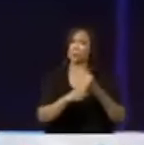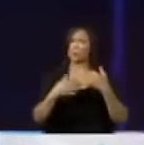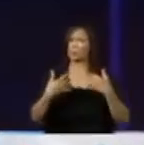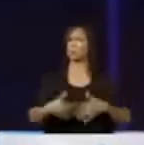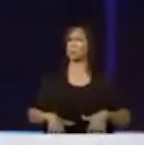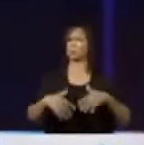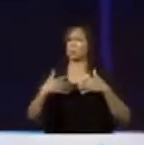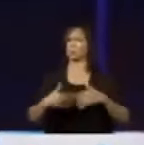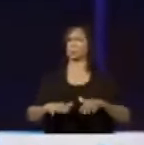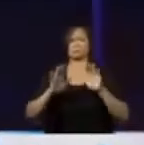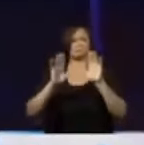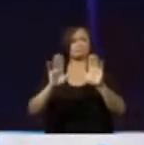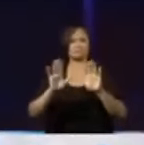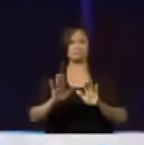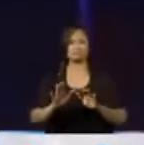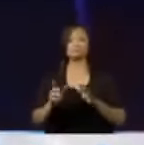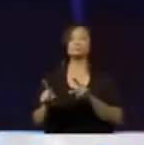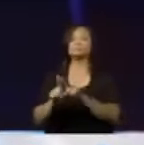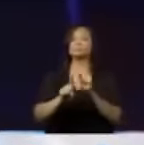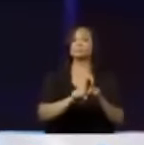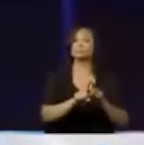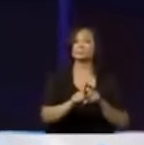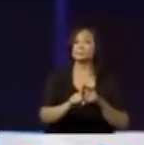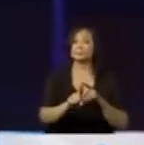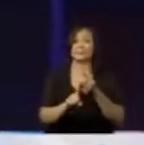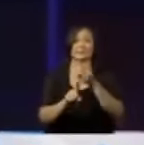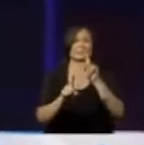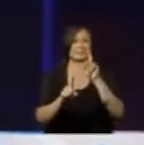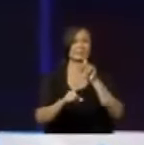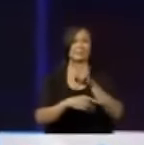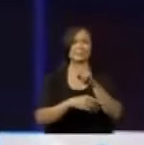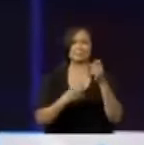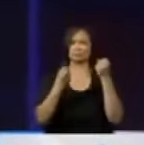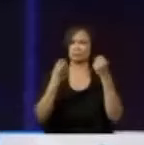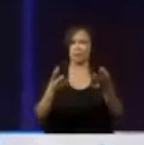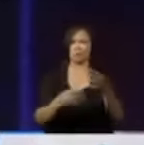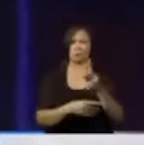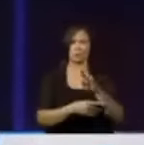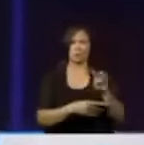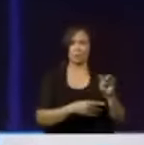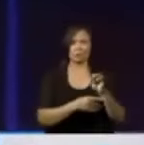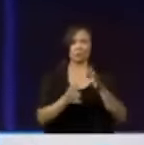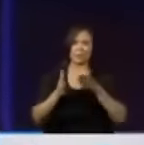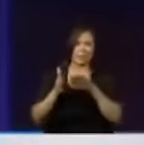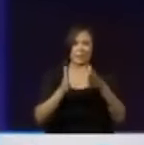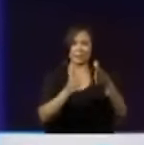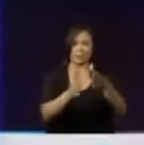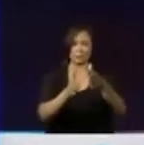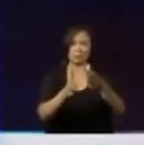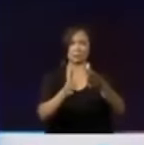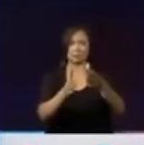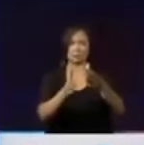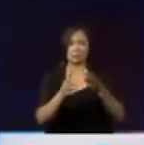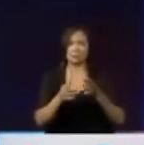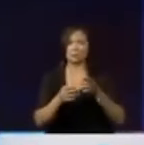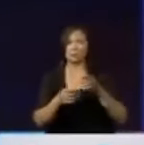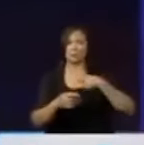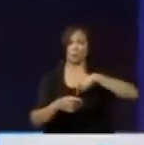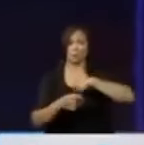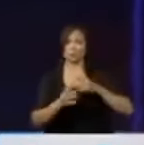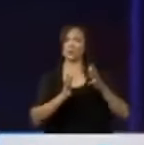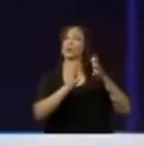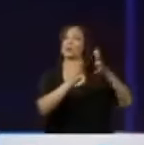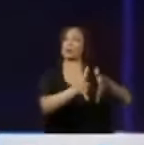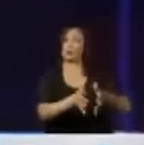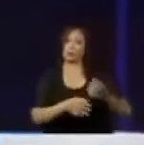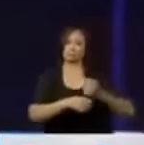una gran labor. Tenemos cientos de kilómetros también de carreteras en construcción. Nuestro legado va a